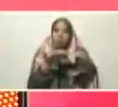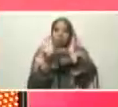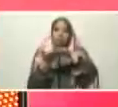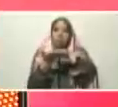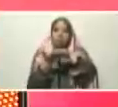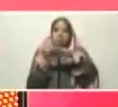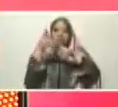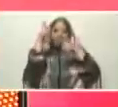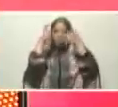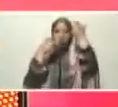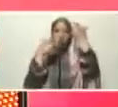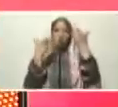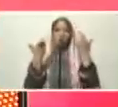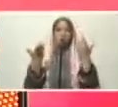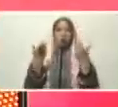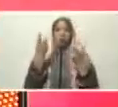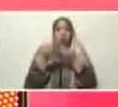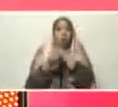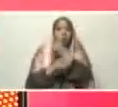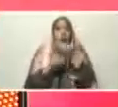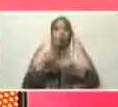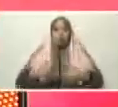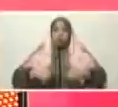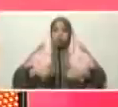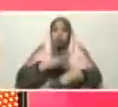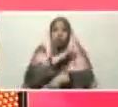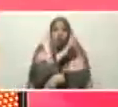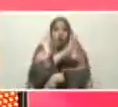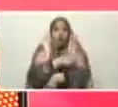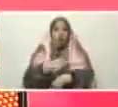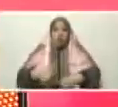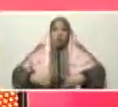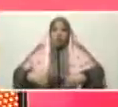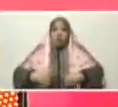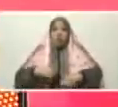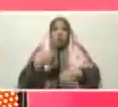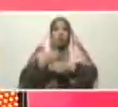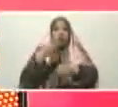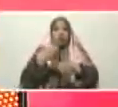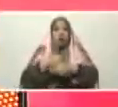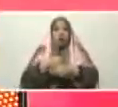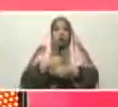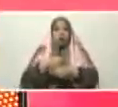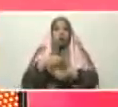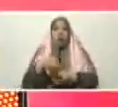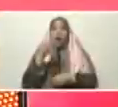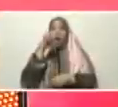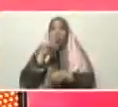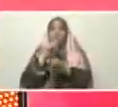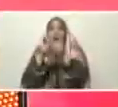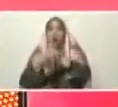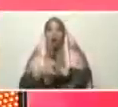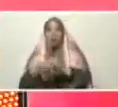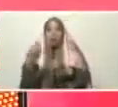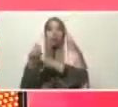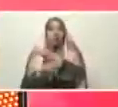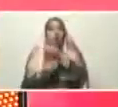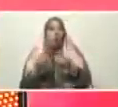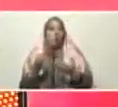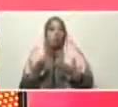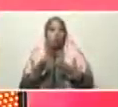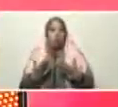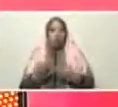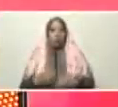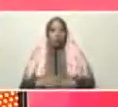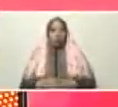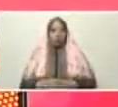para qué sirve el agua en picada la puedes tomar la puede servir te puedes bañar el